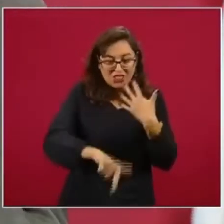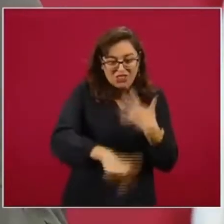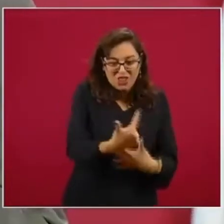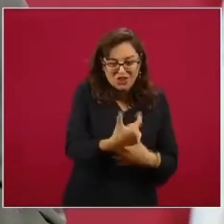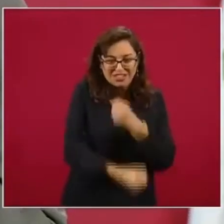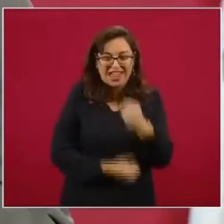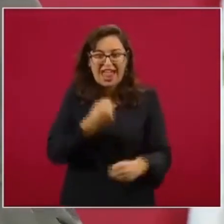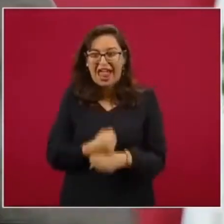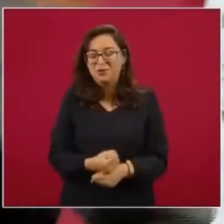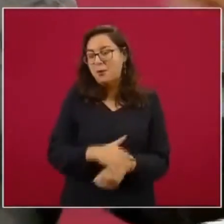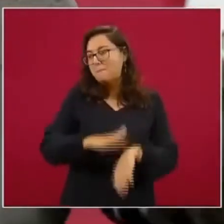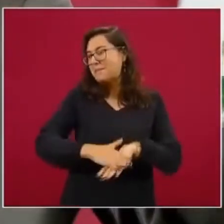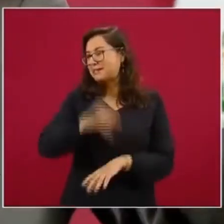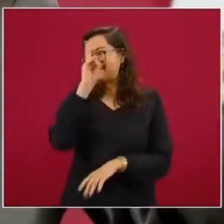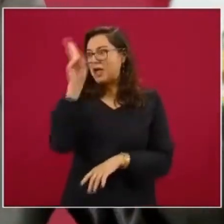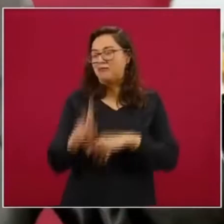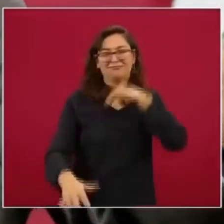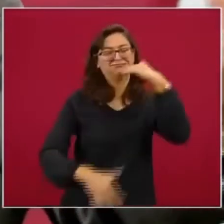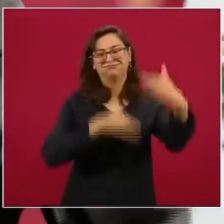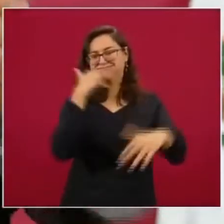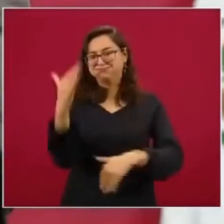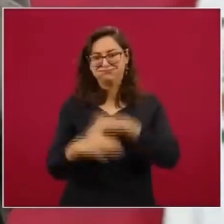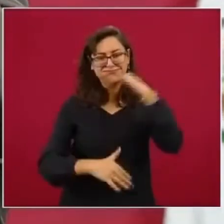se intensificó